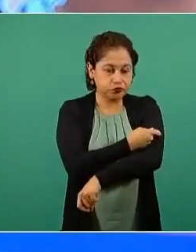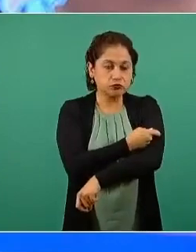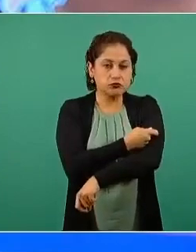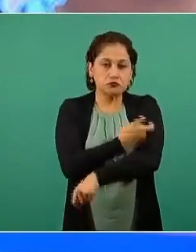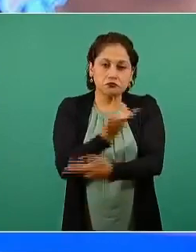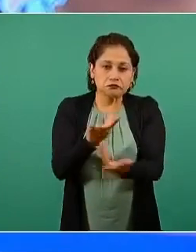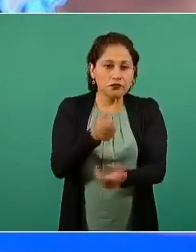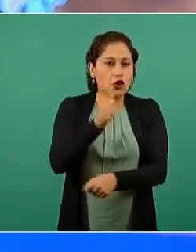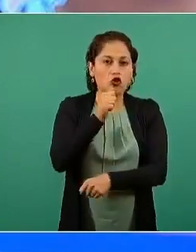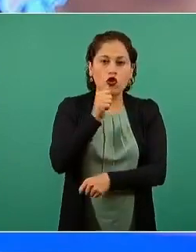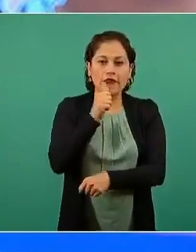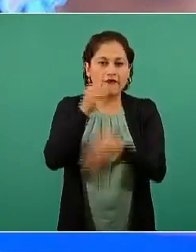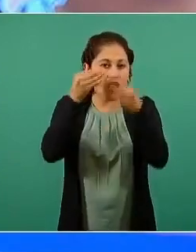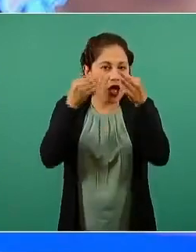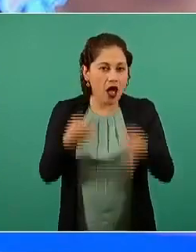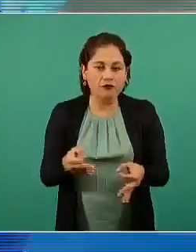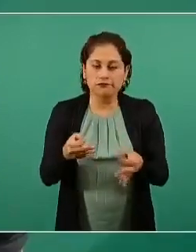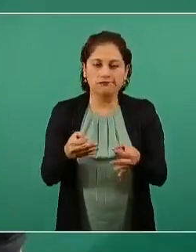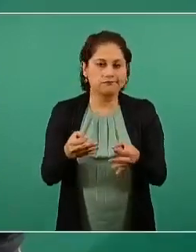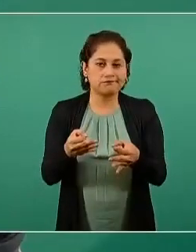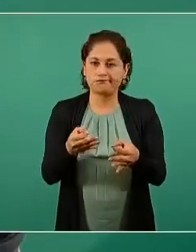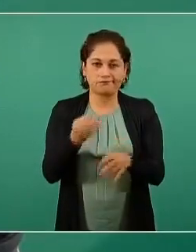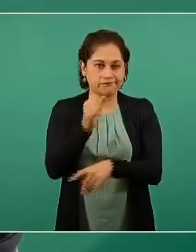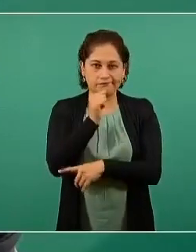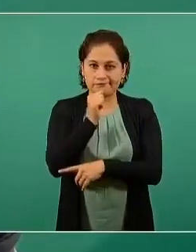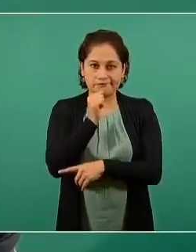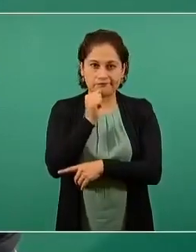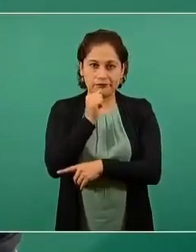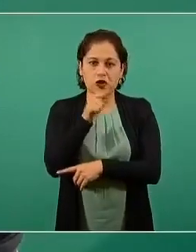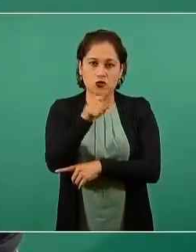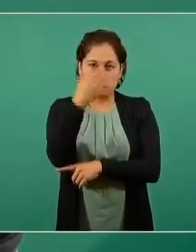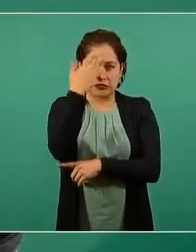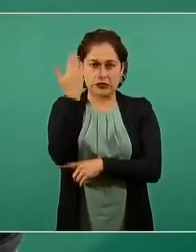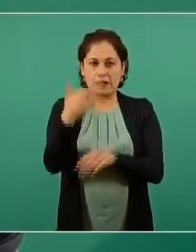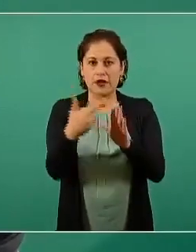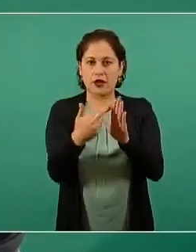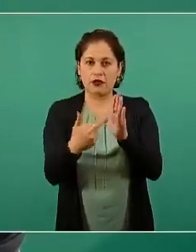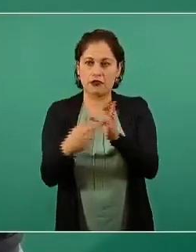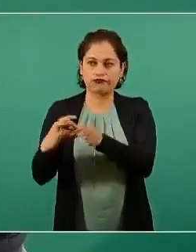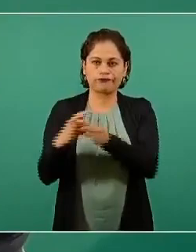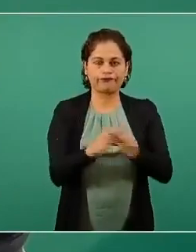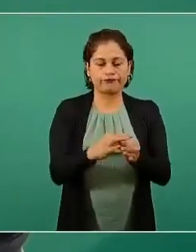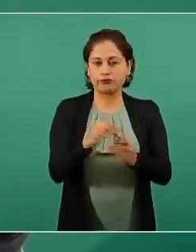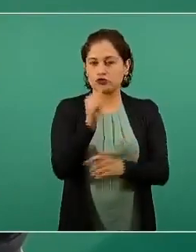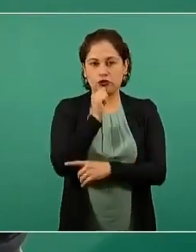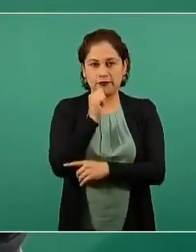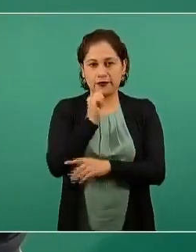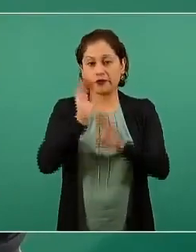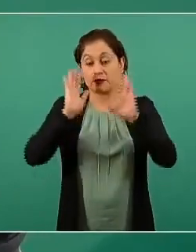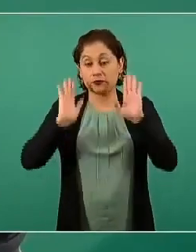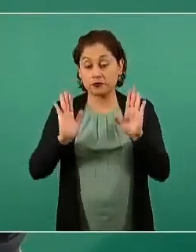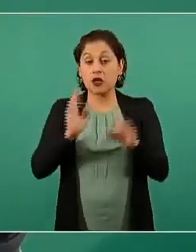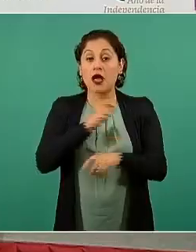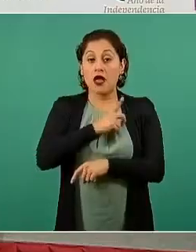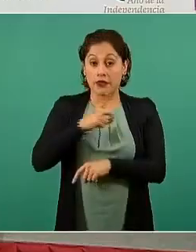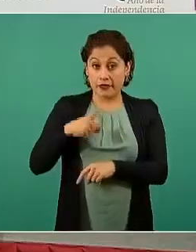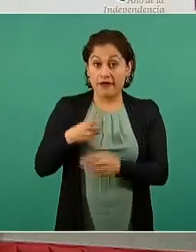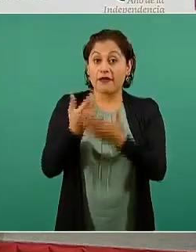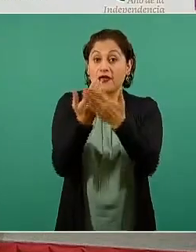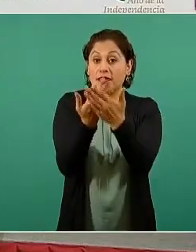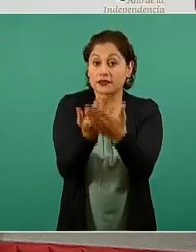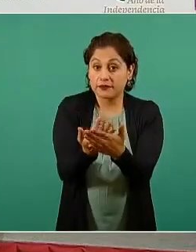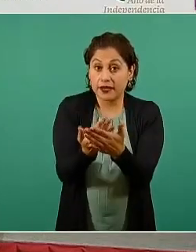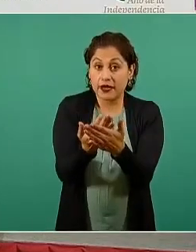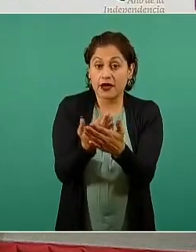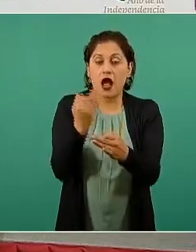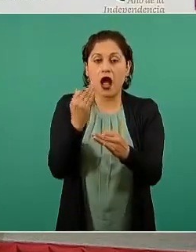revista científica con un estándar internacional de evidencia científica. Entonces hay que esperar, hay que ser cautelosos y no